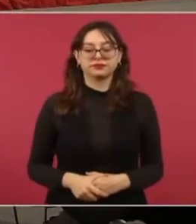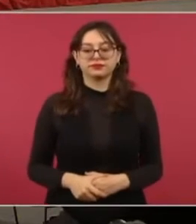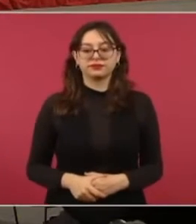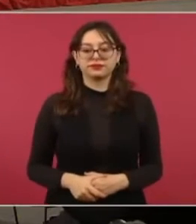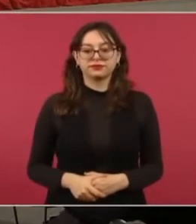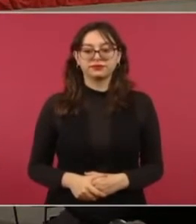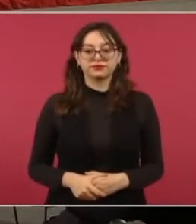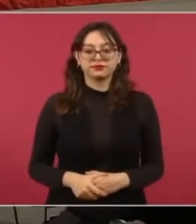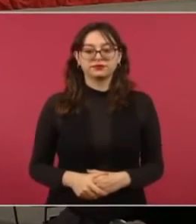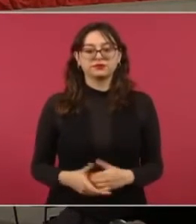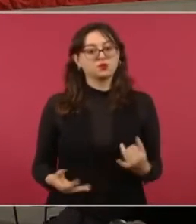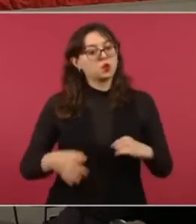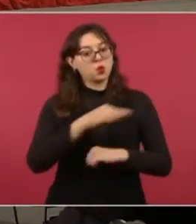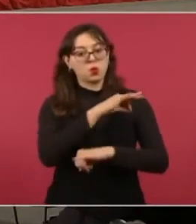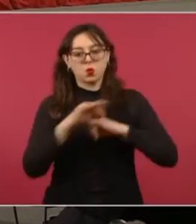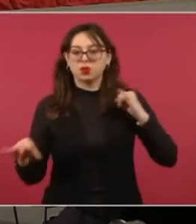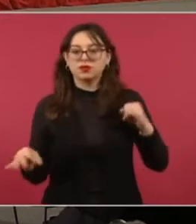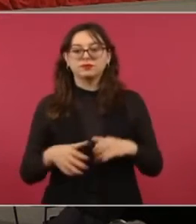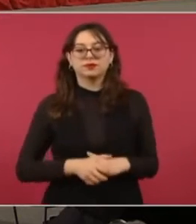Y vamos con la última.